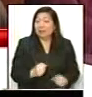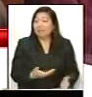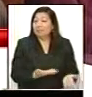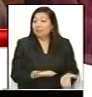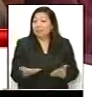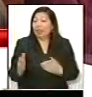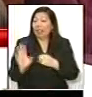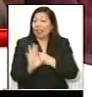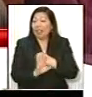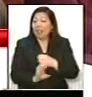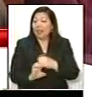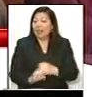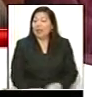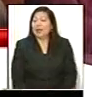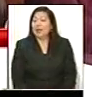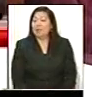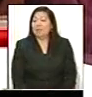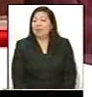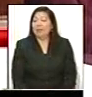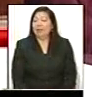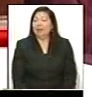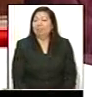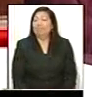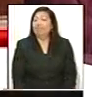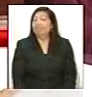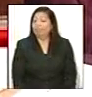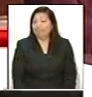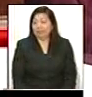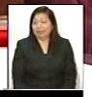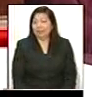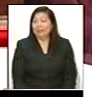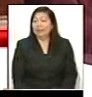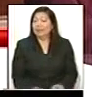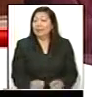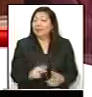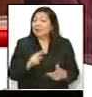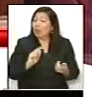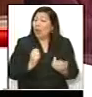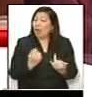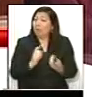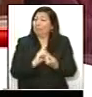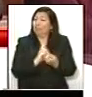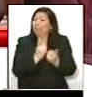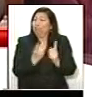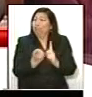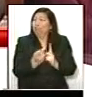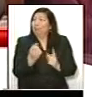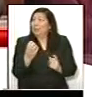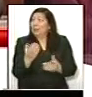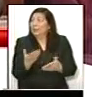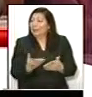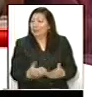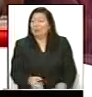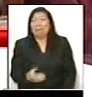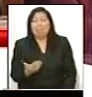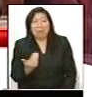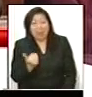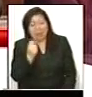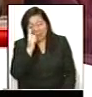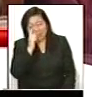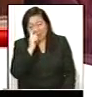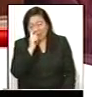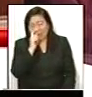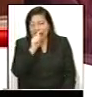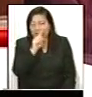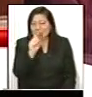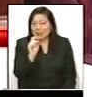llevaba a Europa. El guano y el salitre. Hoy día es al revés. Y se llevan oro, plata,